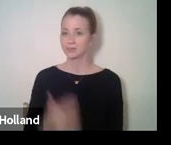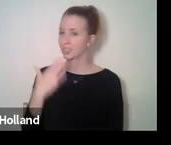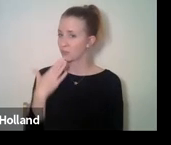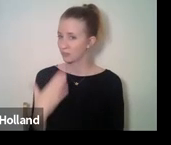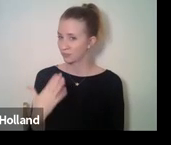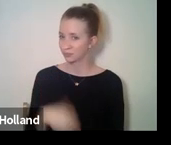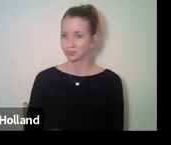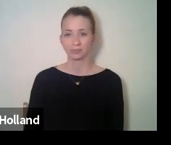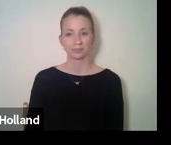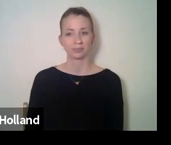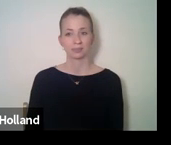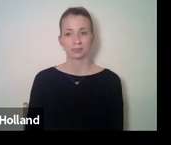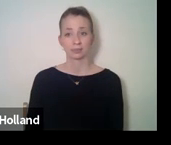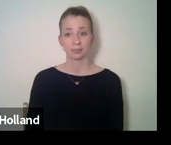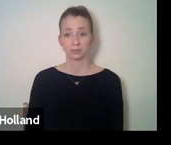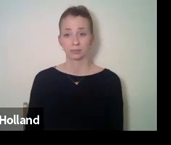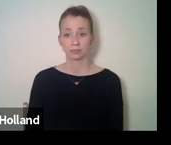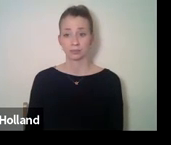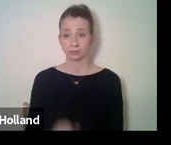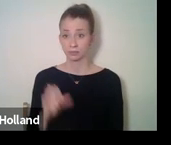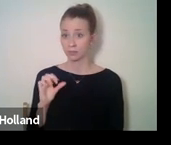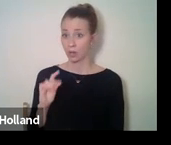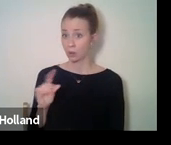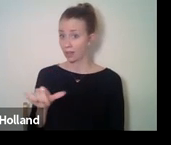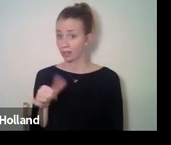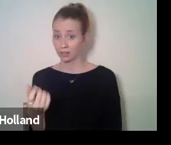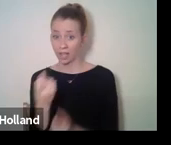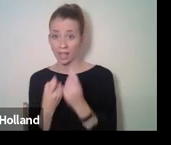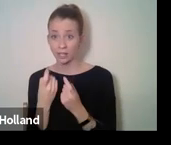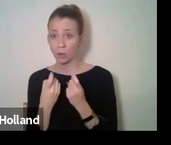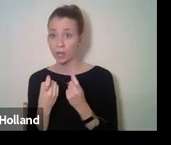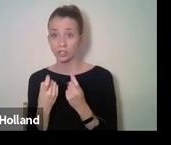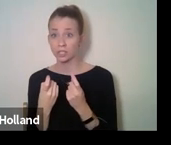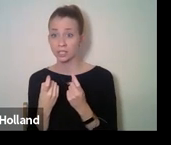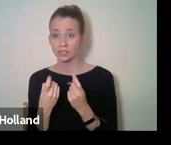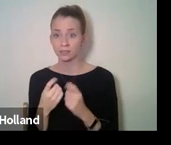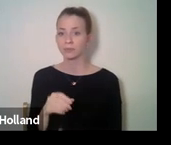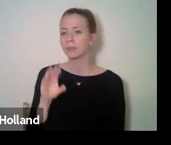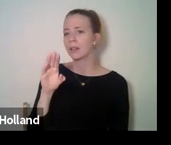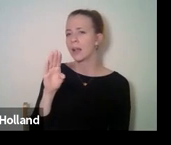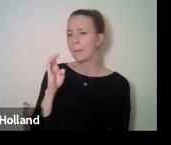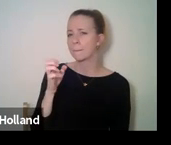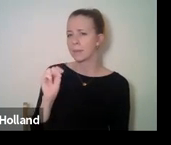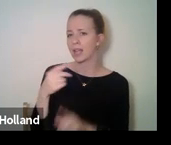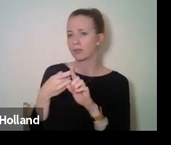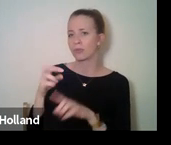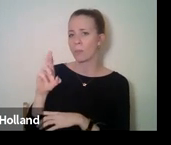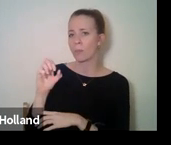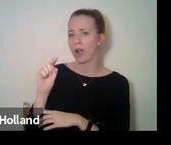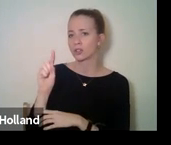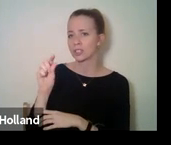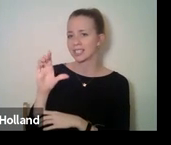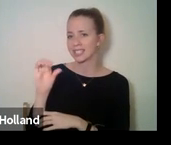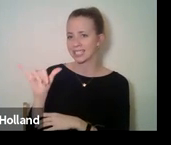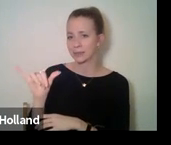Gracias. Okay, any questions coming in for us this evening? Yeah, there are a couple of questions, Sue. So first